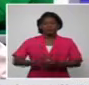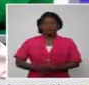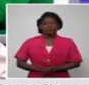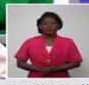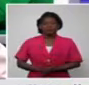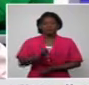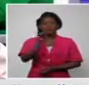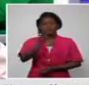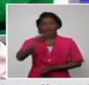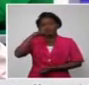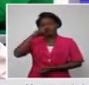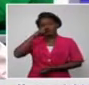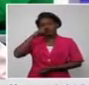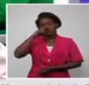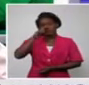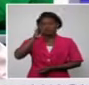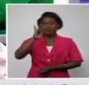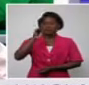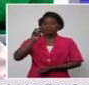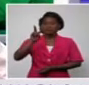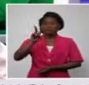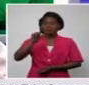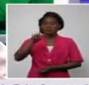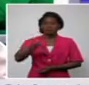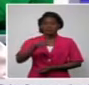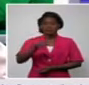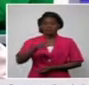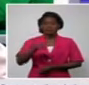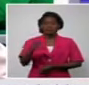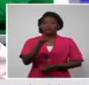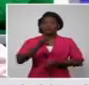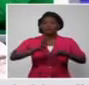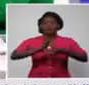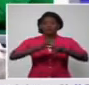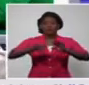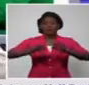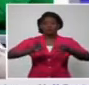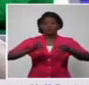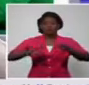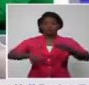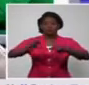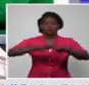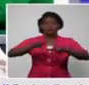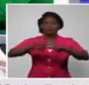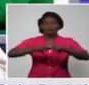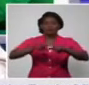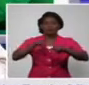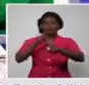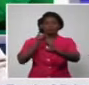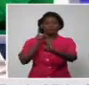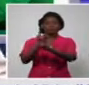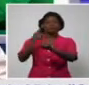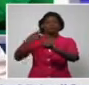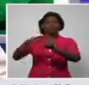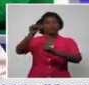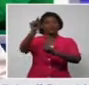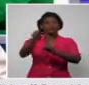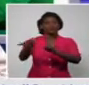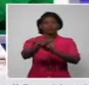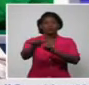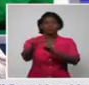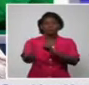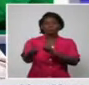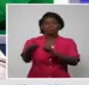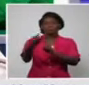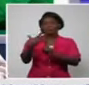años, masculino de aquí, del municipio de Guanabacoa, en La Habana, también contacto de un caso confirmado